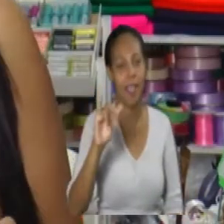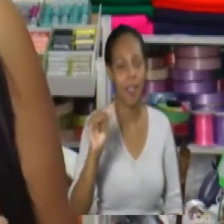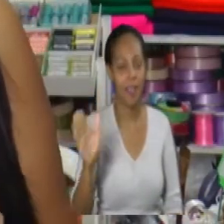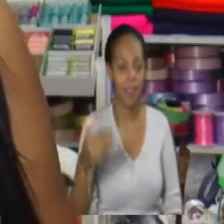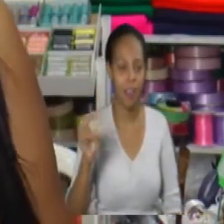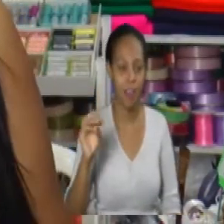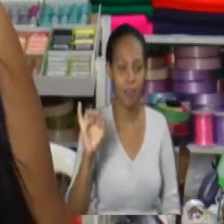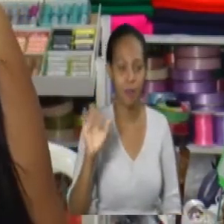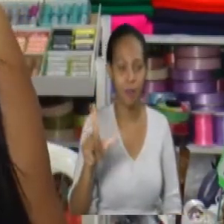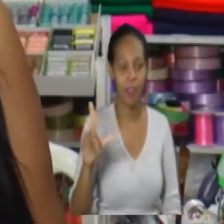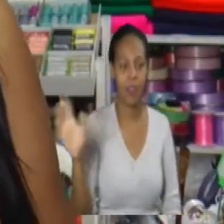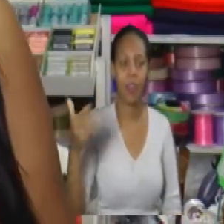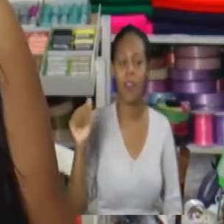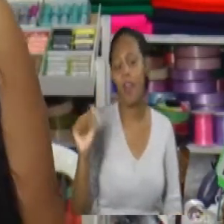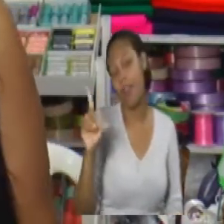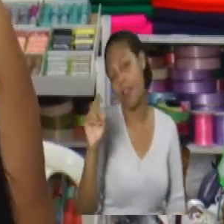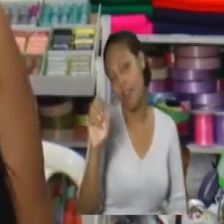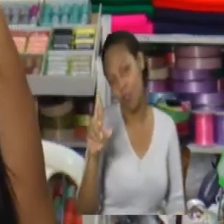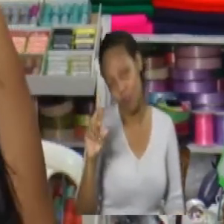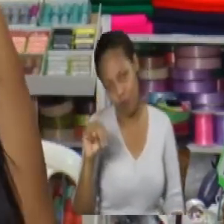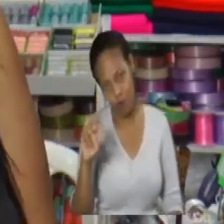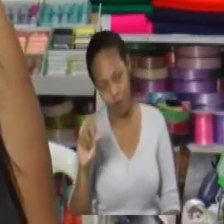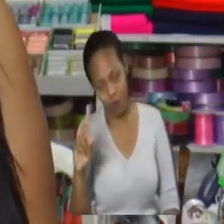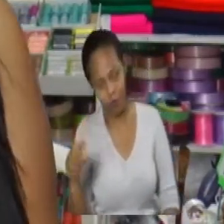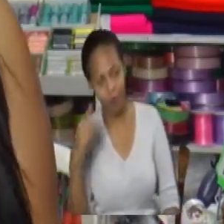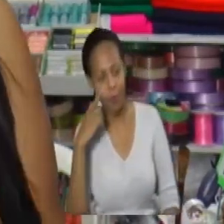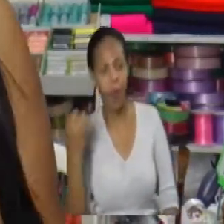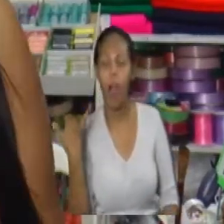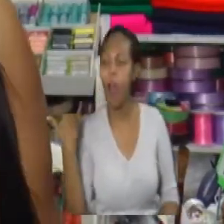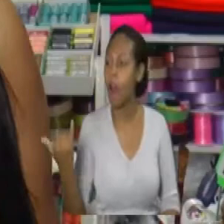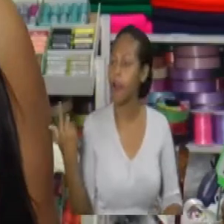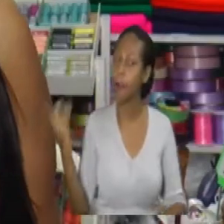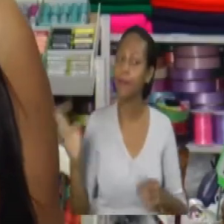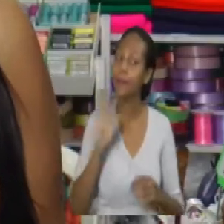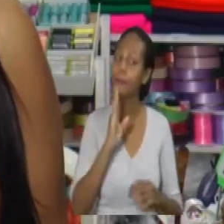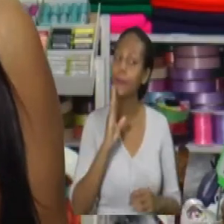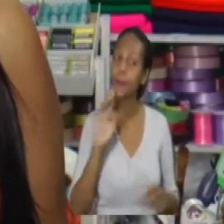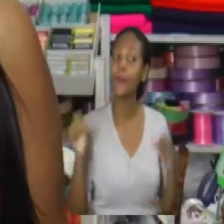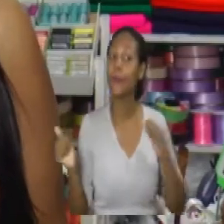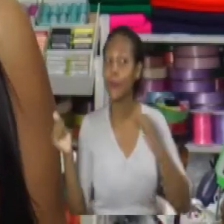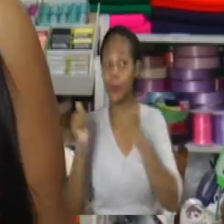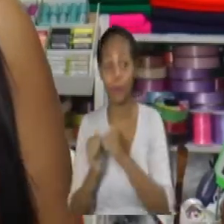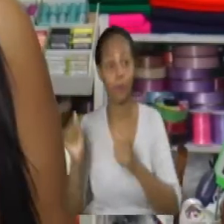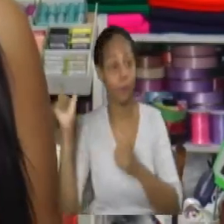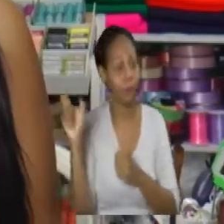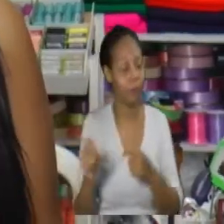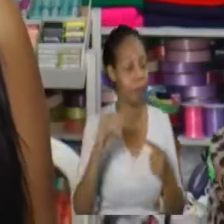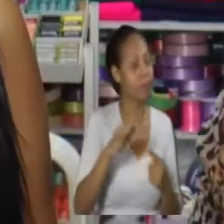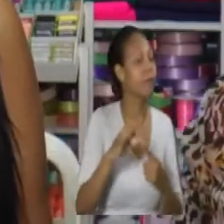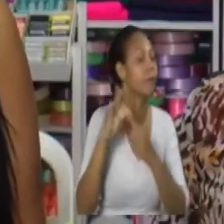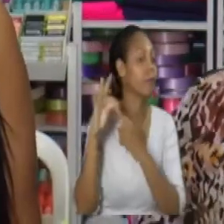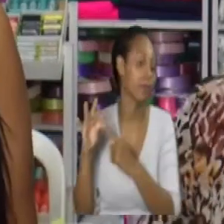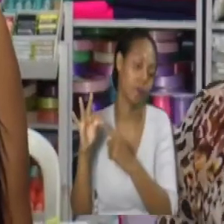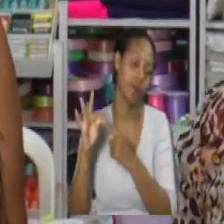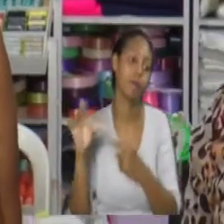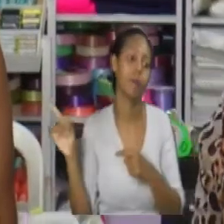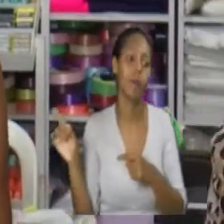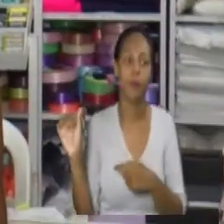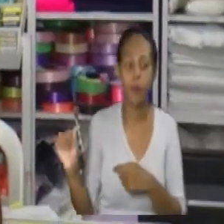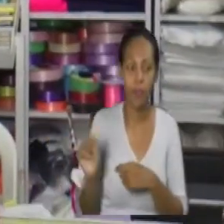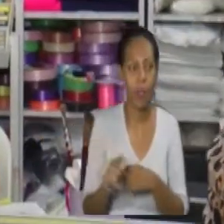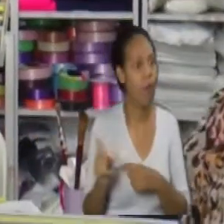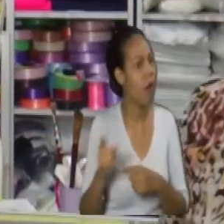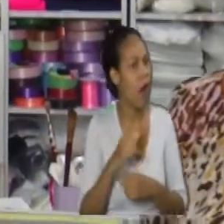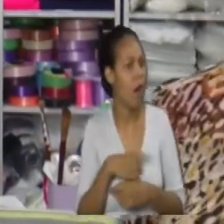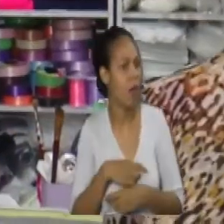número 4906, y estoy acompañada de una mujer súper especial en Barranca Bermeja, la que hace que todas en Barranca